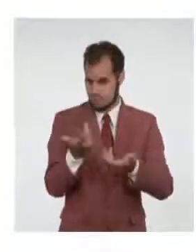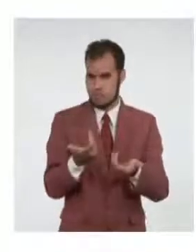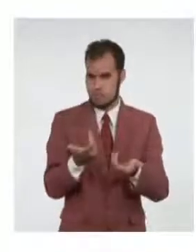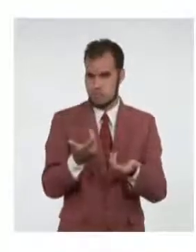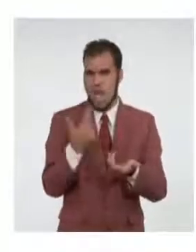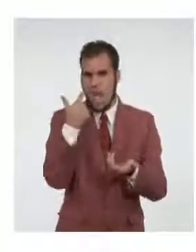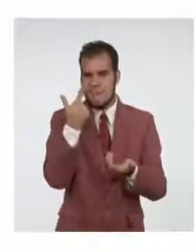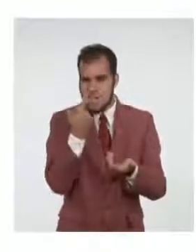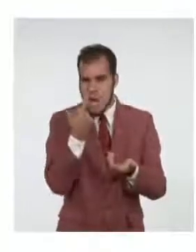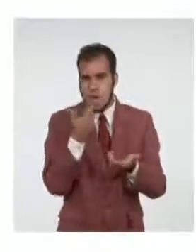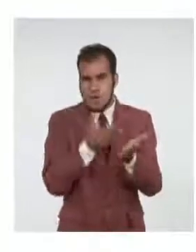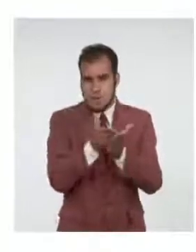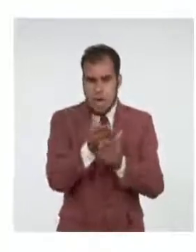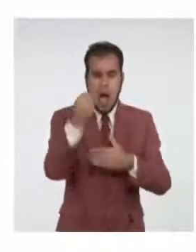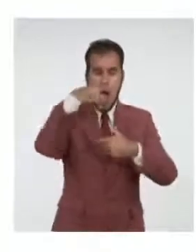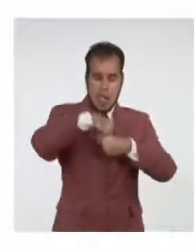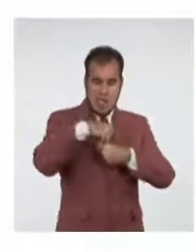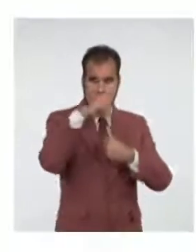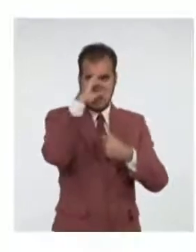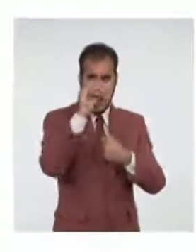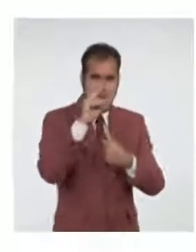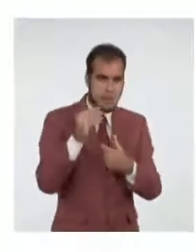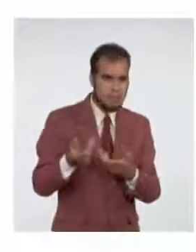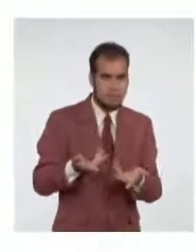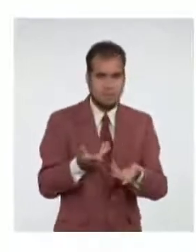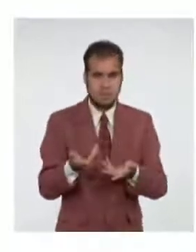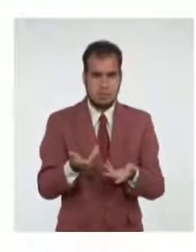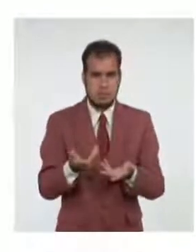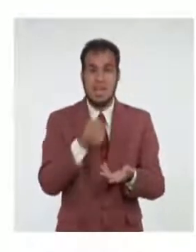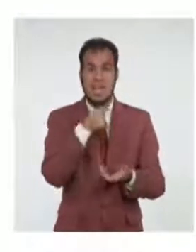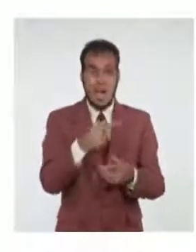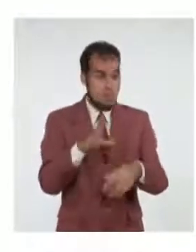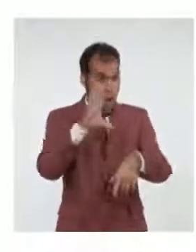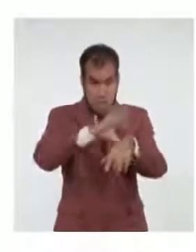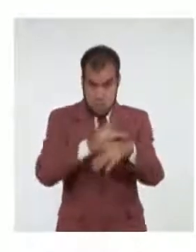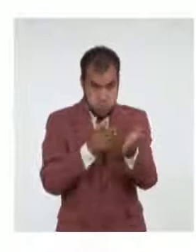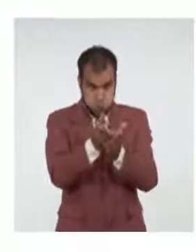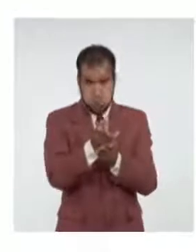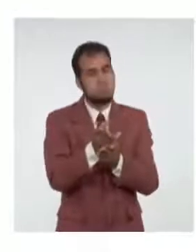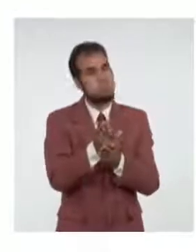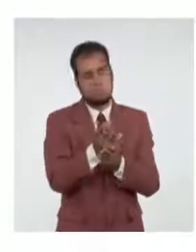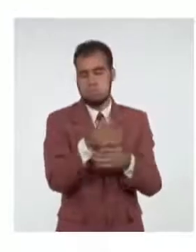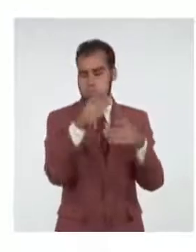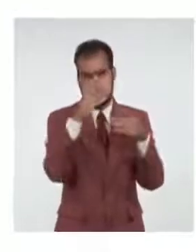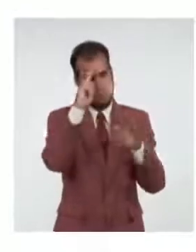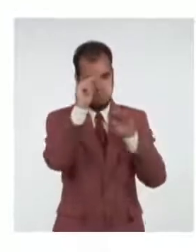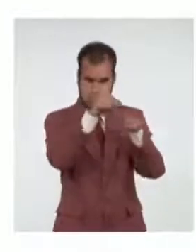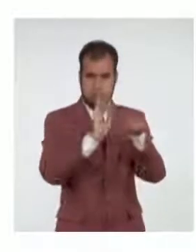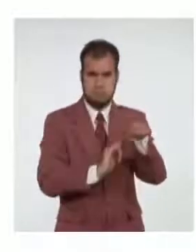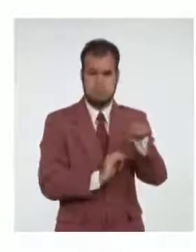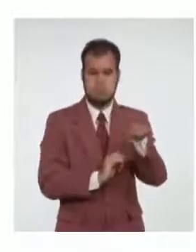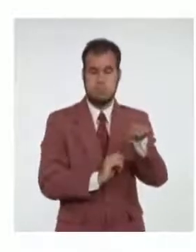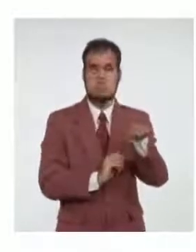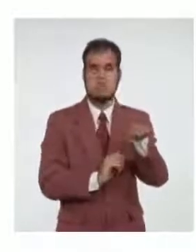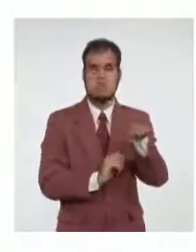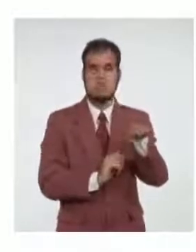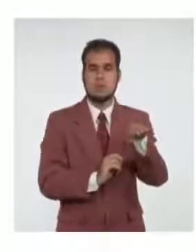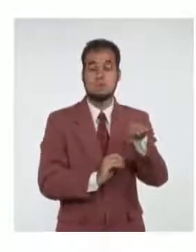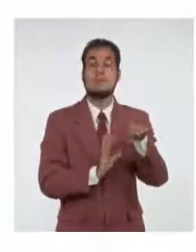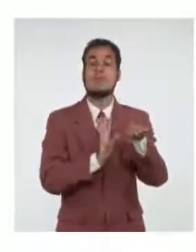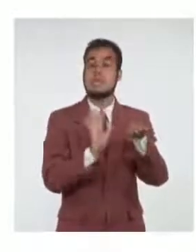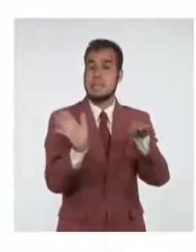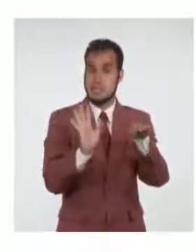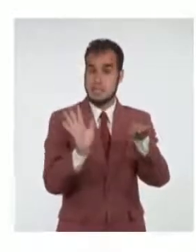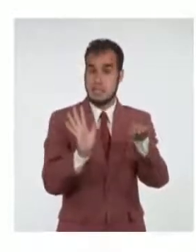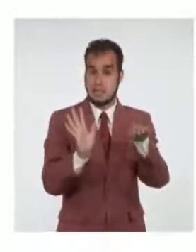determinar. Es positivo, sigues ingresado. Te lo repito, a los 48 horas. Ahora no se hace así. Ahora, al 5.º